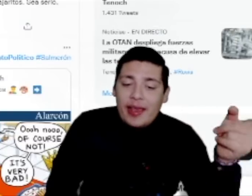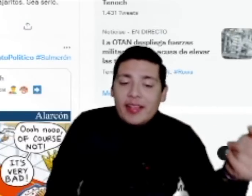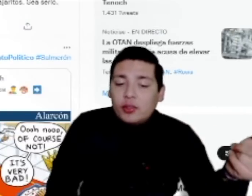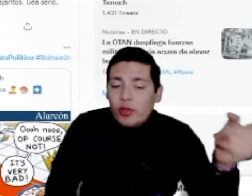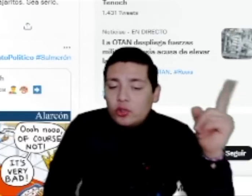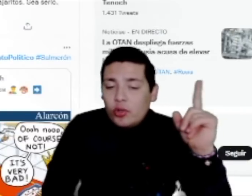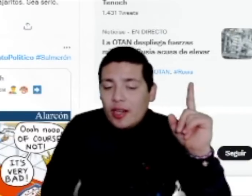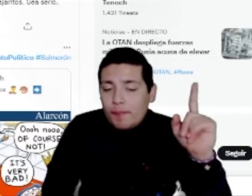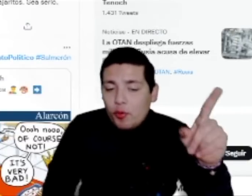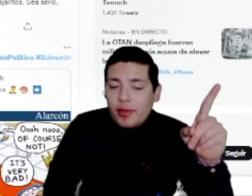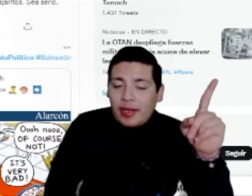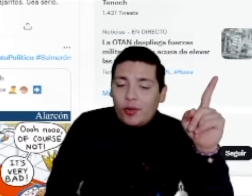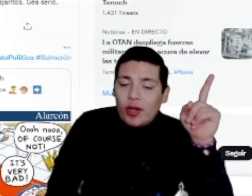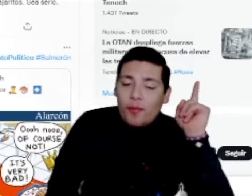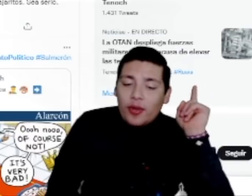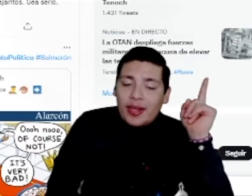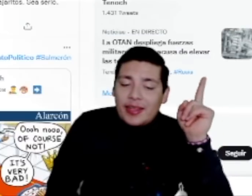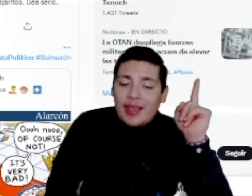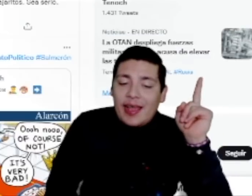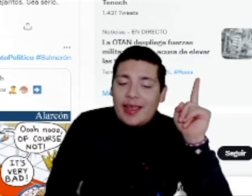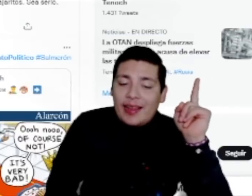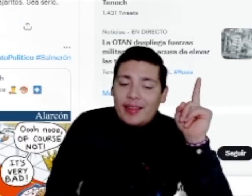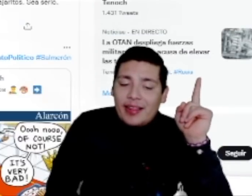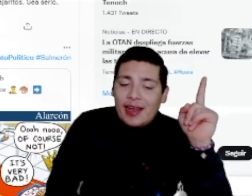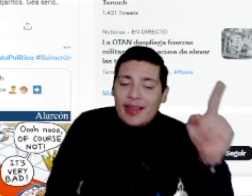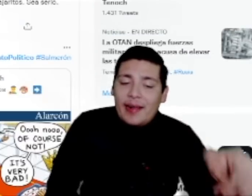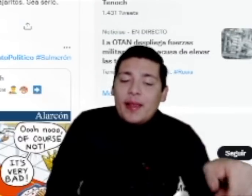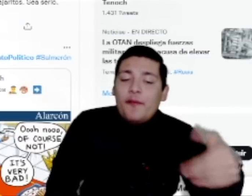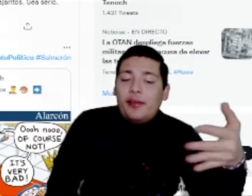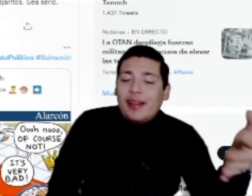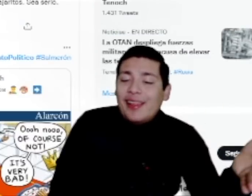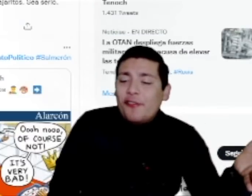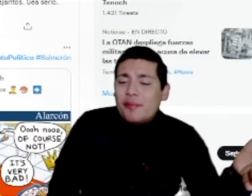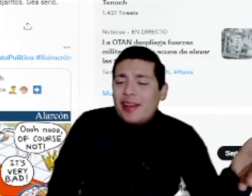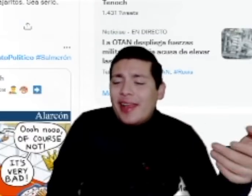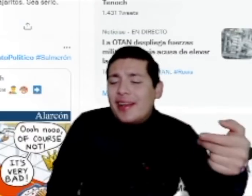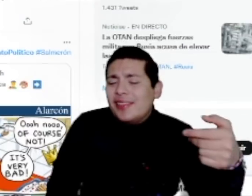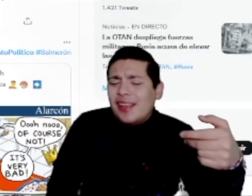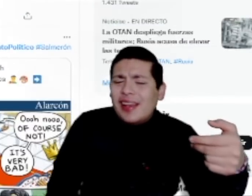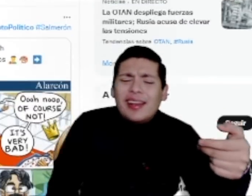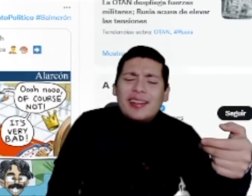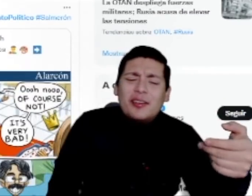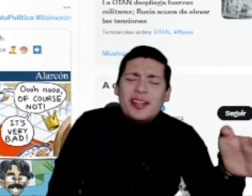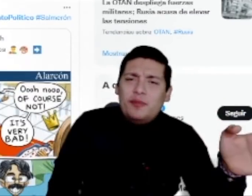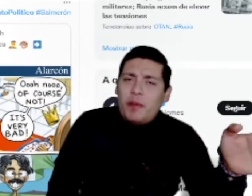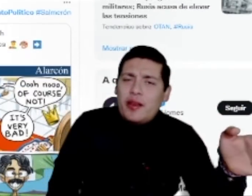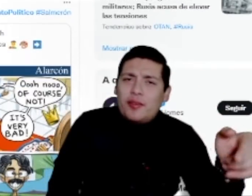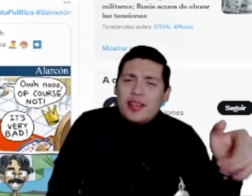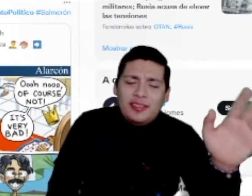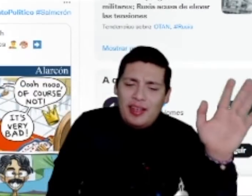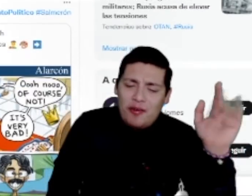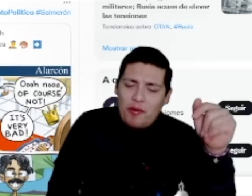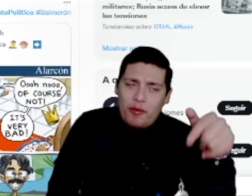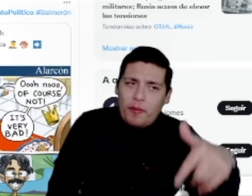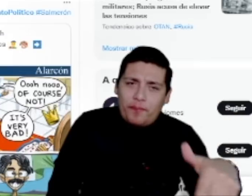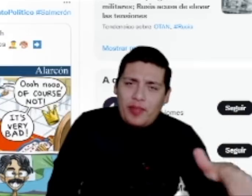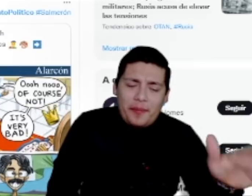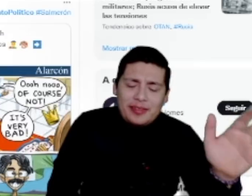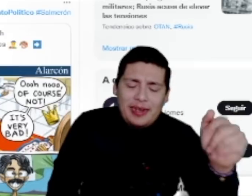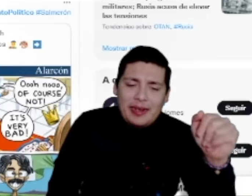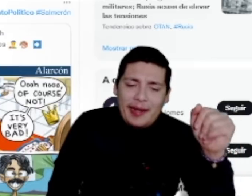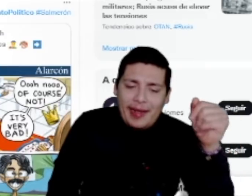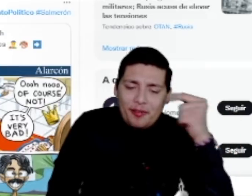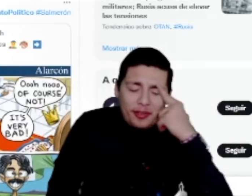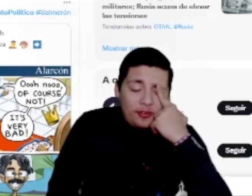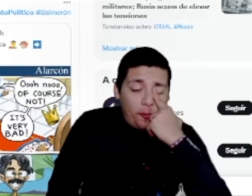él. Esto es una república, no una monarquía hereditaria. Fernanda Familiar, esta creo que es periodista o